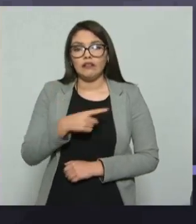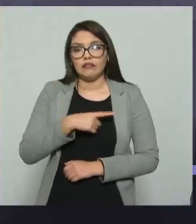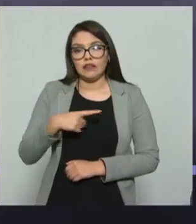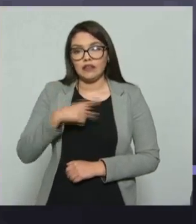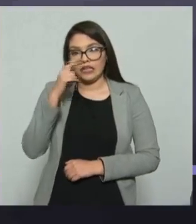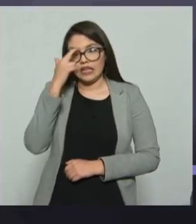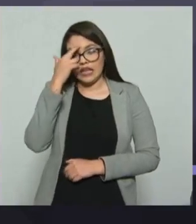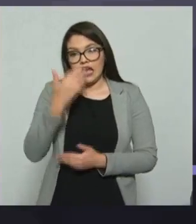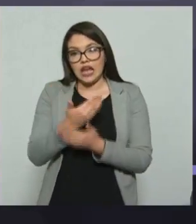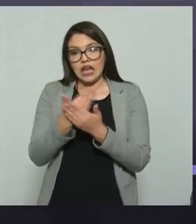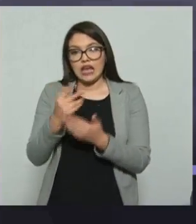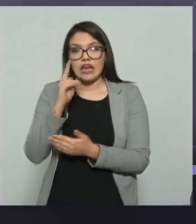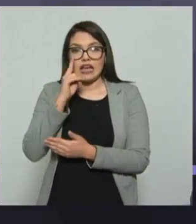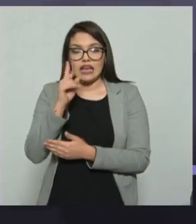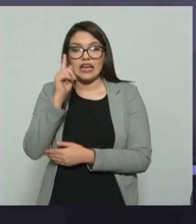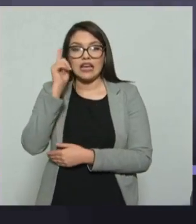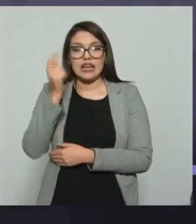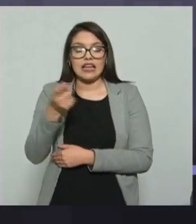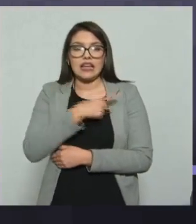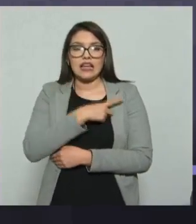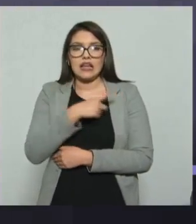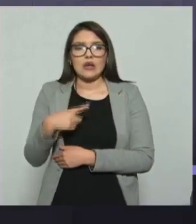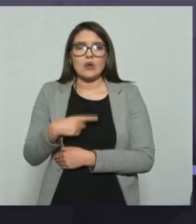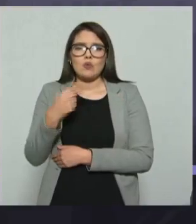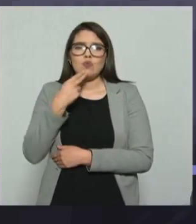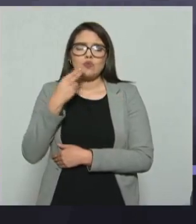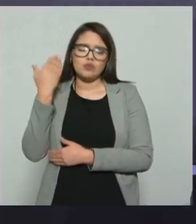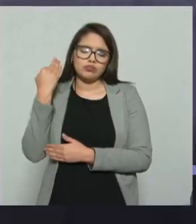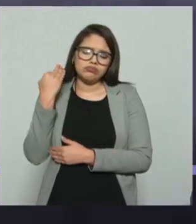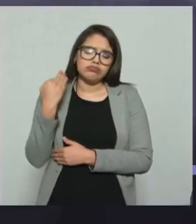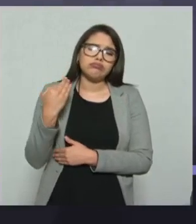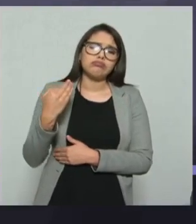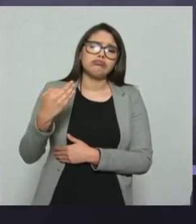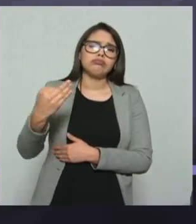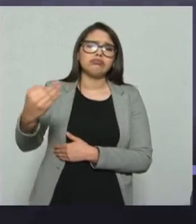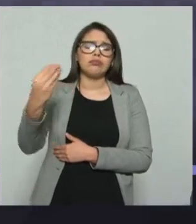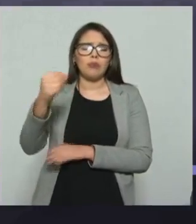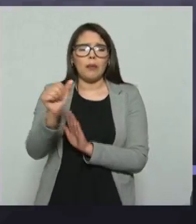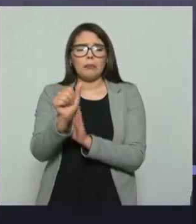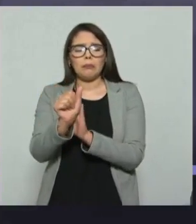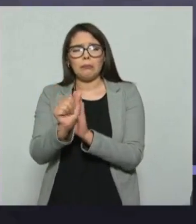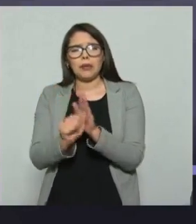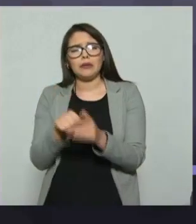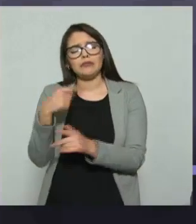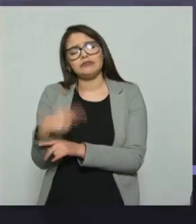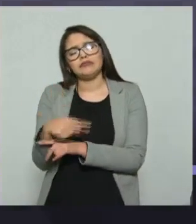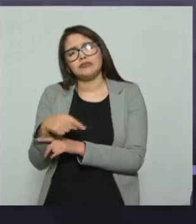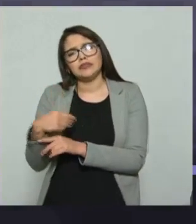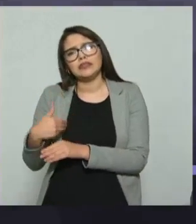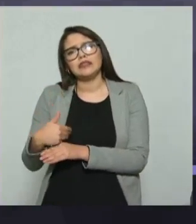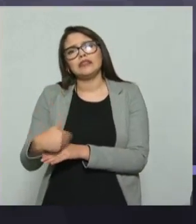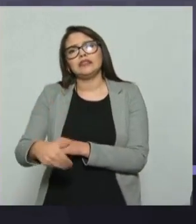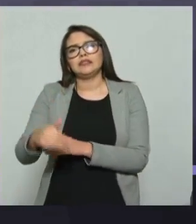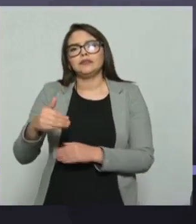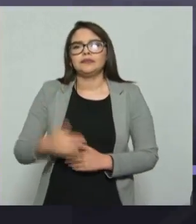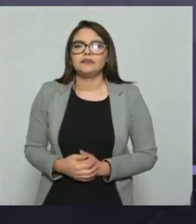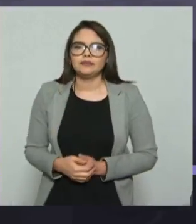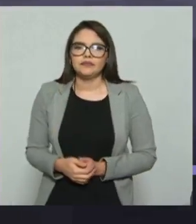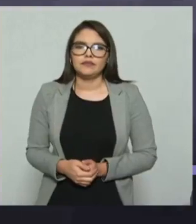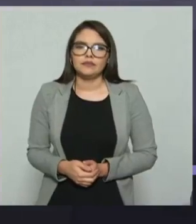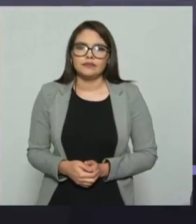que vamos a tener es algo que nos va a durar meses y meses para toda la familia. Y en un recipiente gigante, obviamente